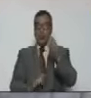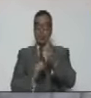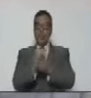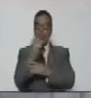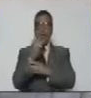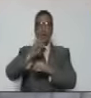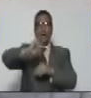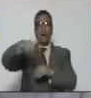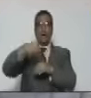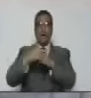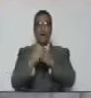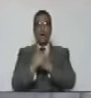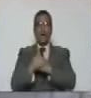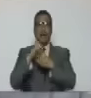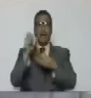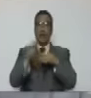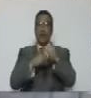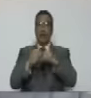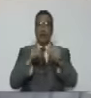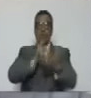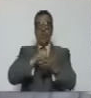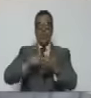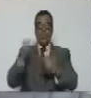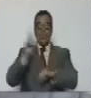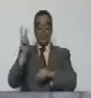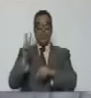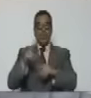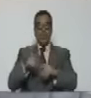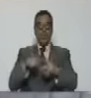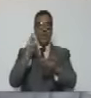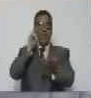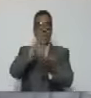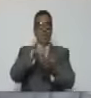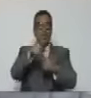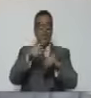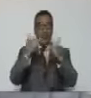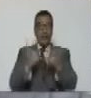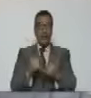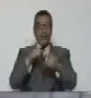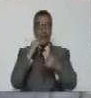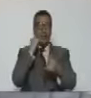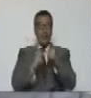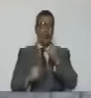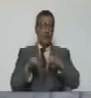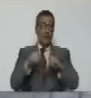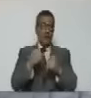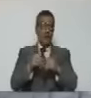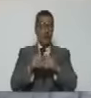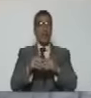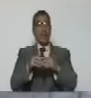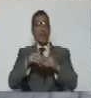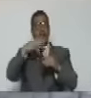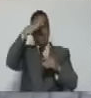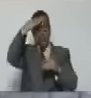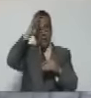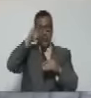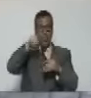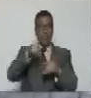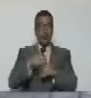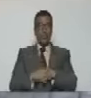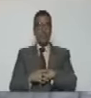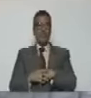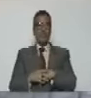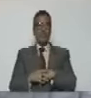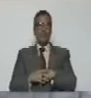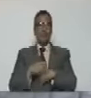a Jorge Rodríguez como escritor venezolano que estuviera presente, que ha estado presente en las últimas ferias en La Habana. Y